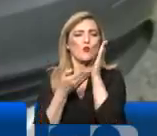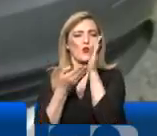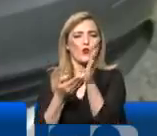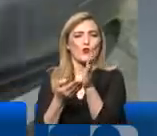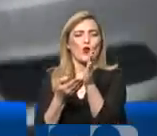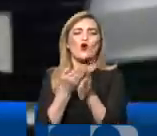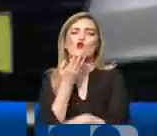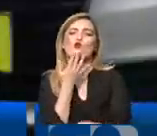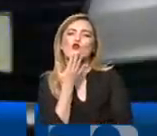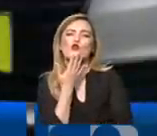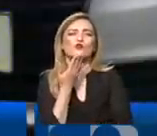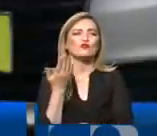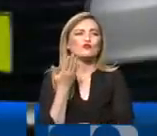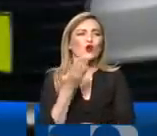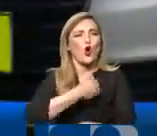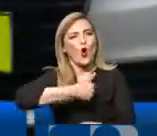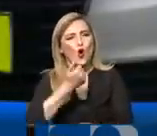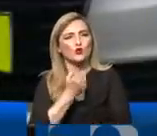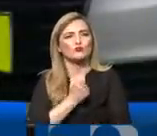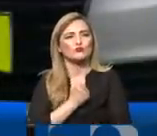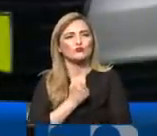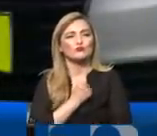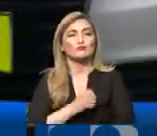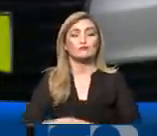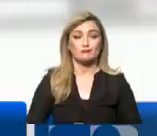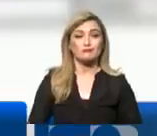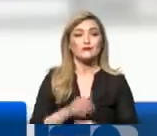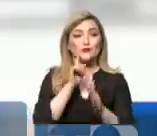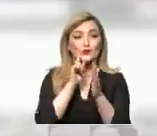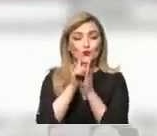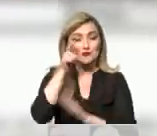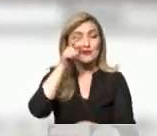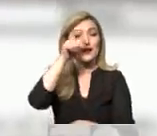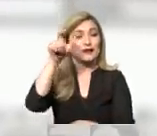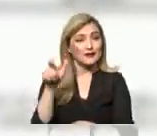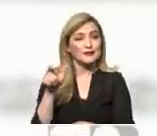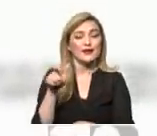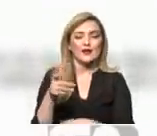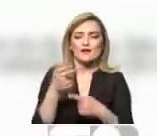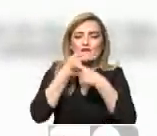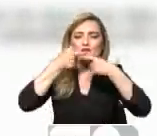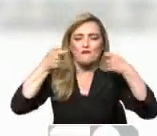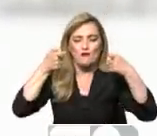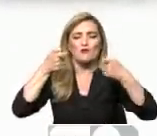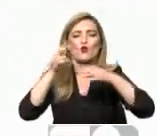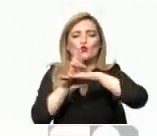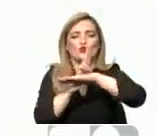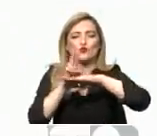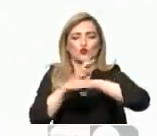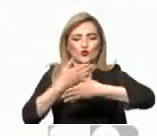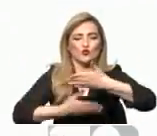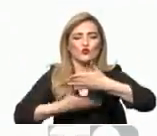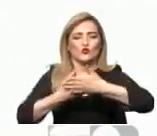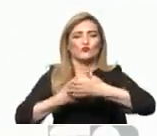del mismo color, pero de otro propietario, que ya ha denunciado el hecho ante la fiscalía, donde se investiga falsificación y uso doloso